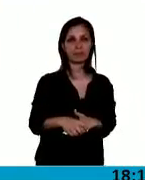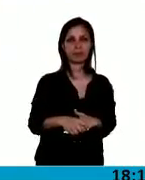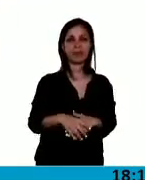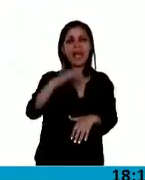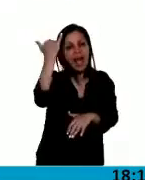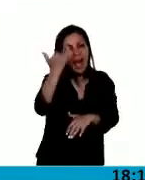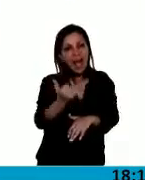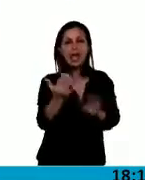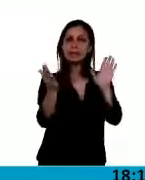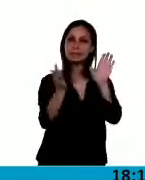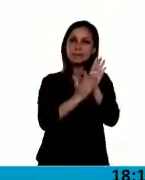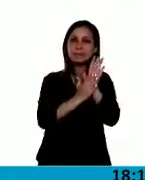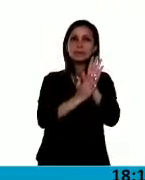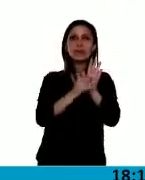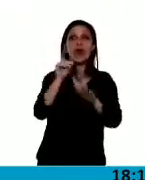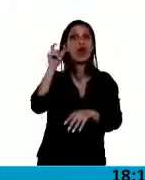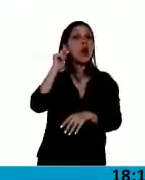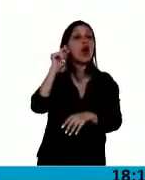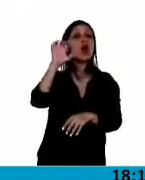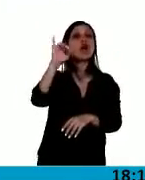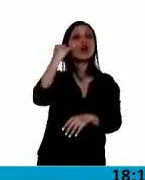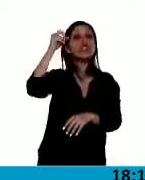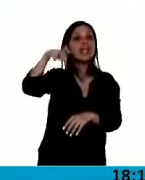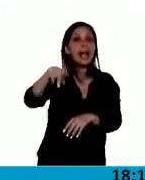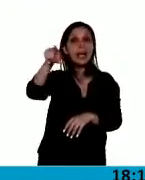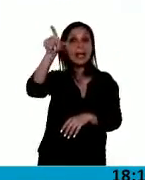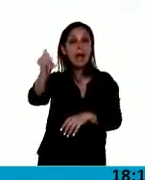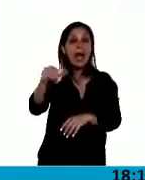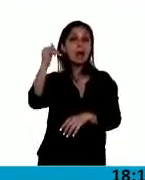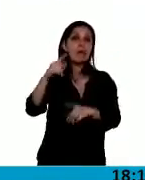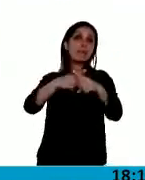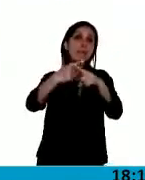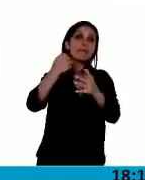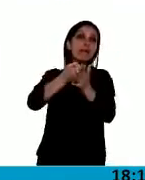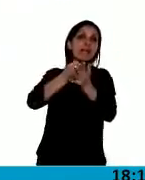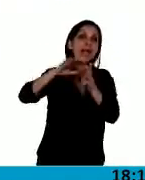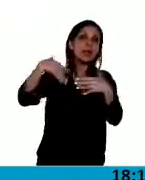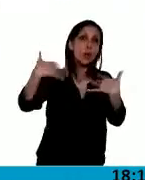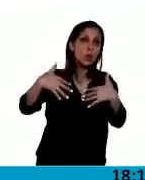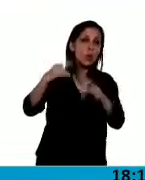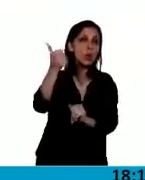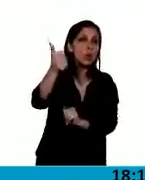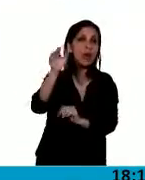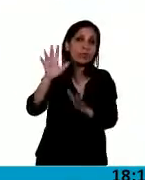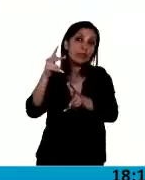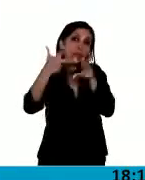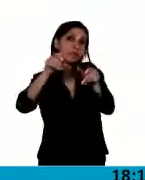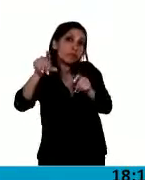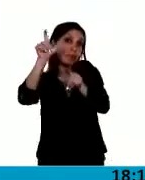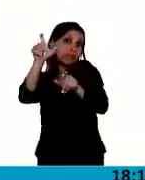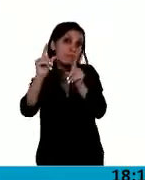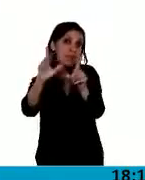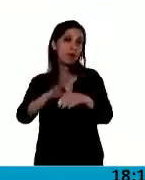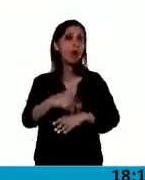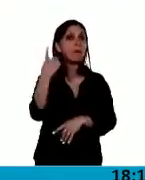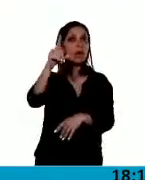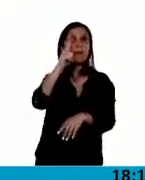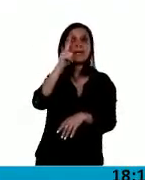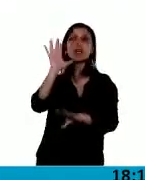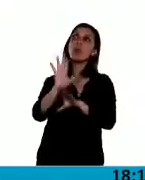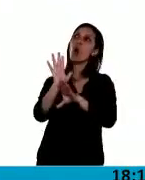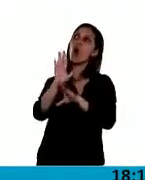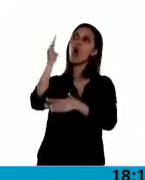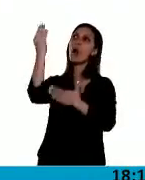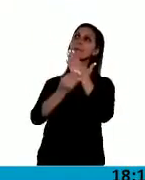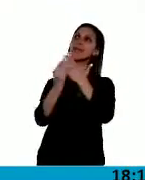evidenciado que Goyán es un gran militante político, así se define él. Pero el cargo de ministro parece que le quedó